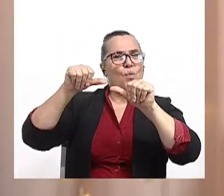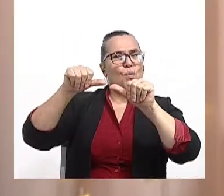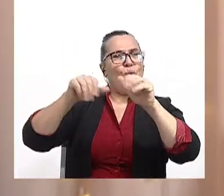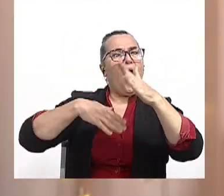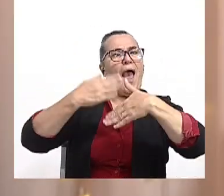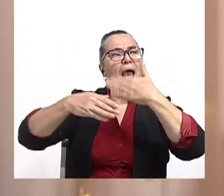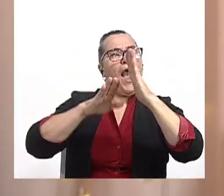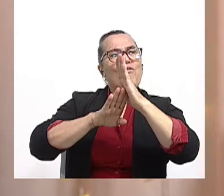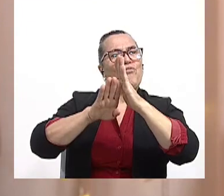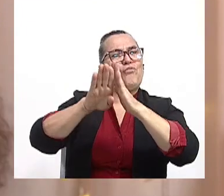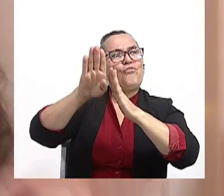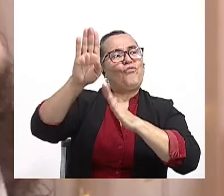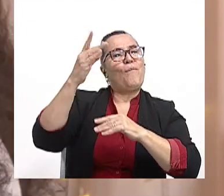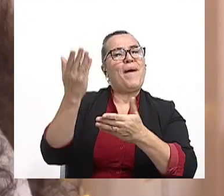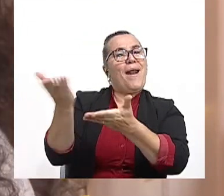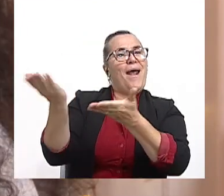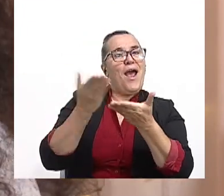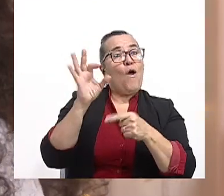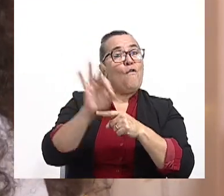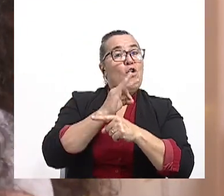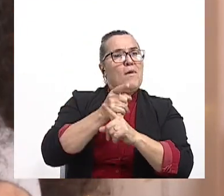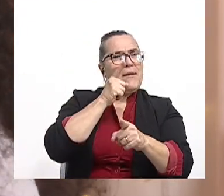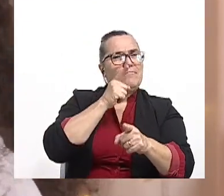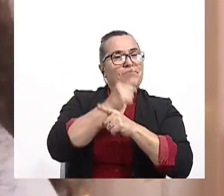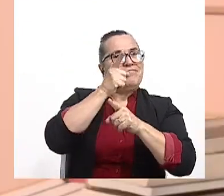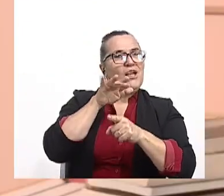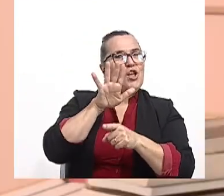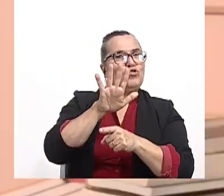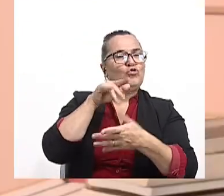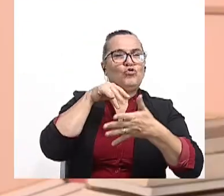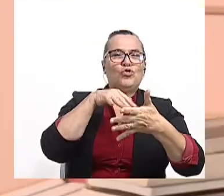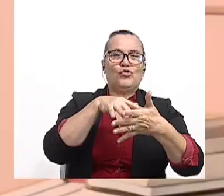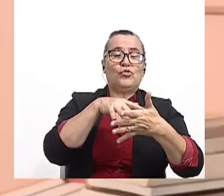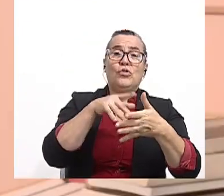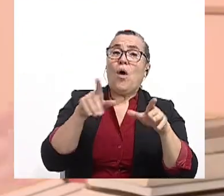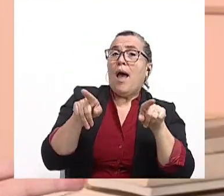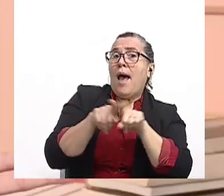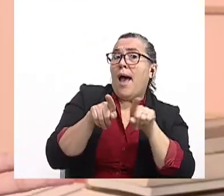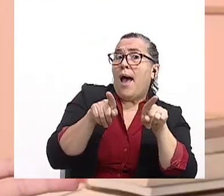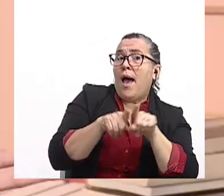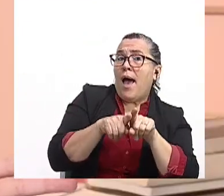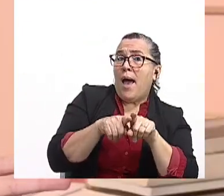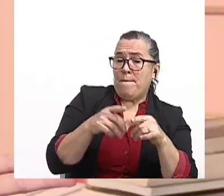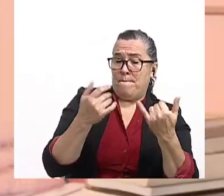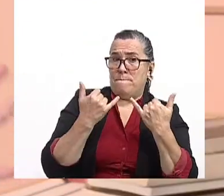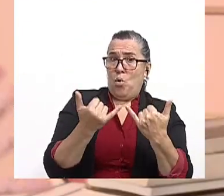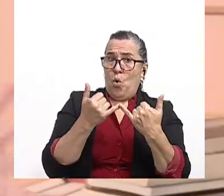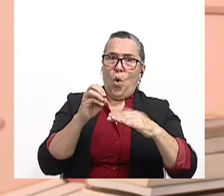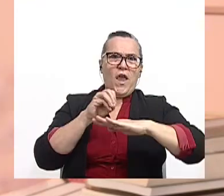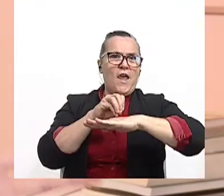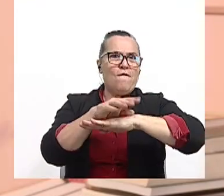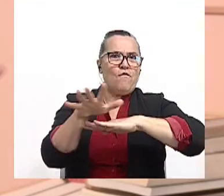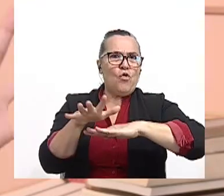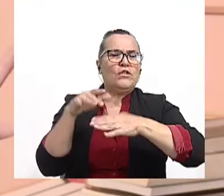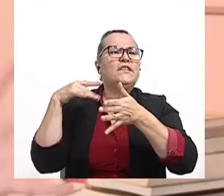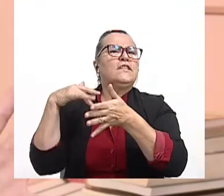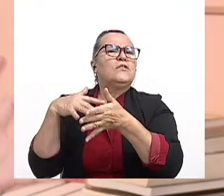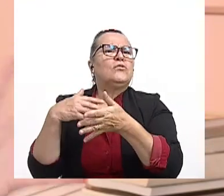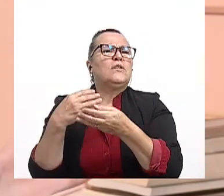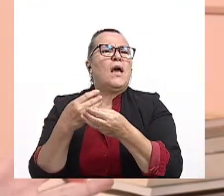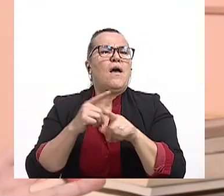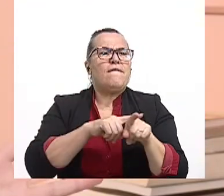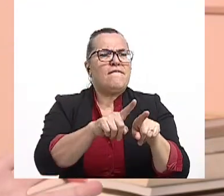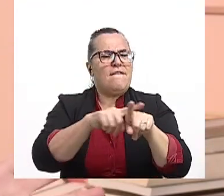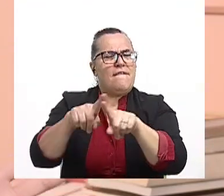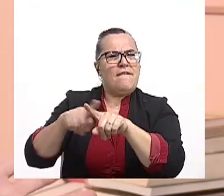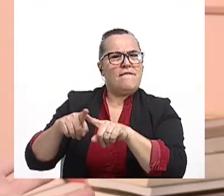evolucionando para traernos formas más precisas de su estudio. Además, modernamente influye y estudia muchas de